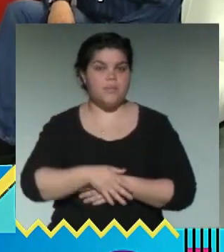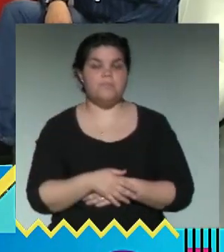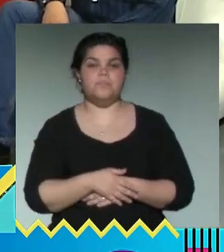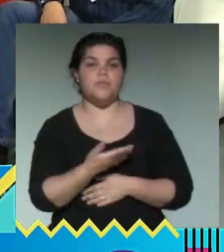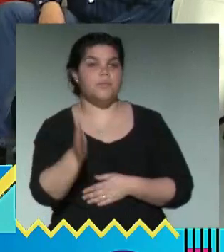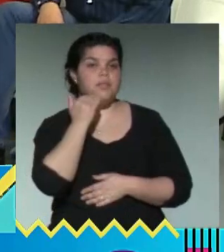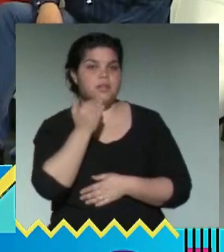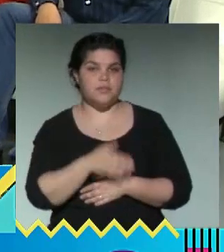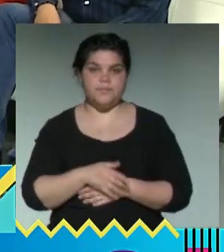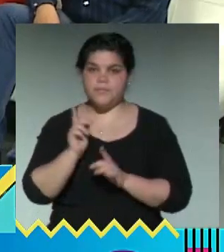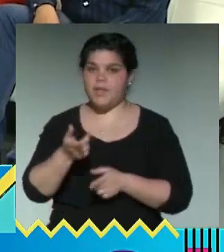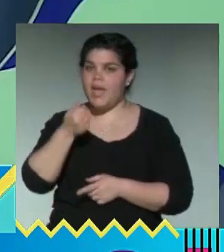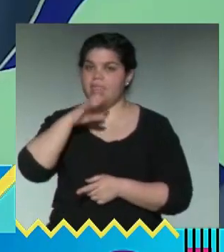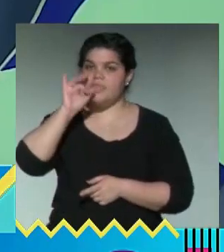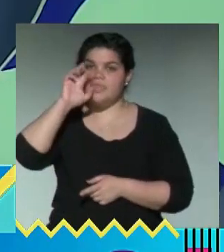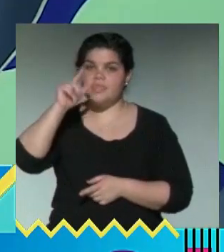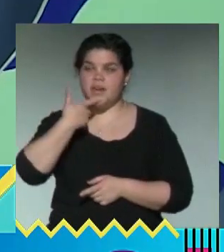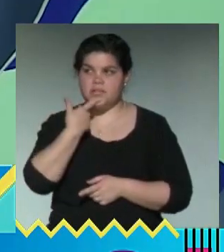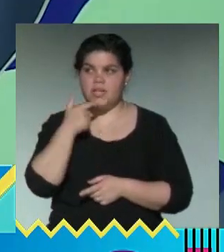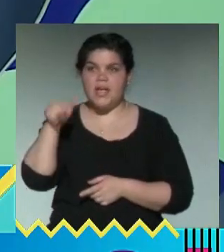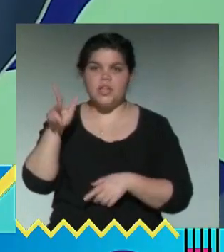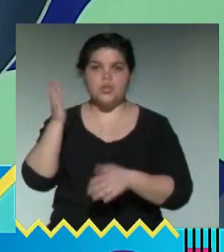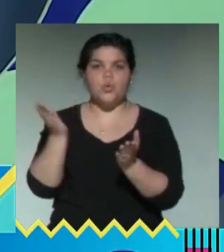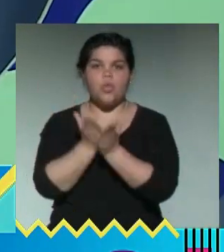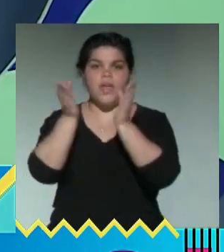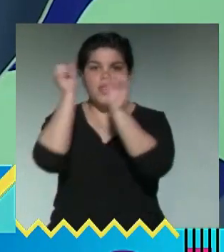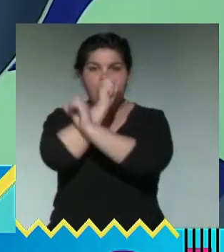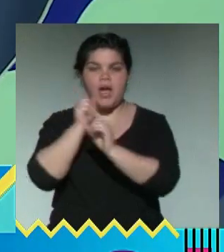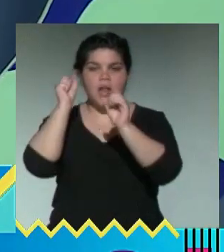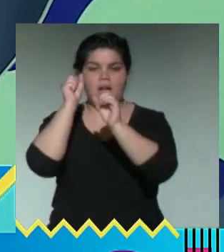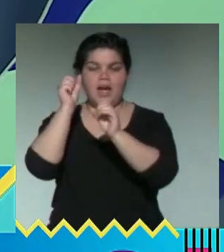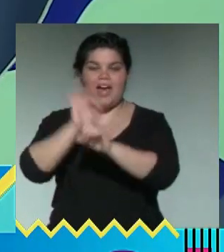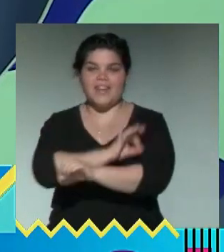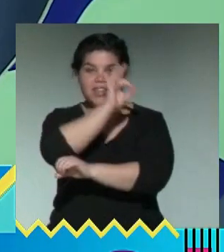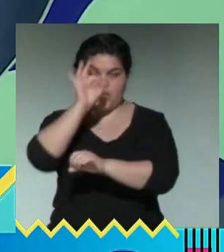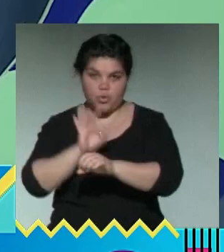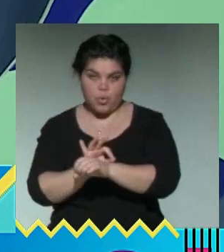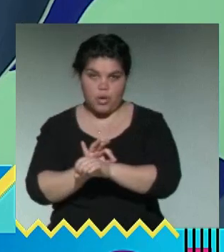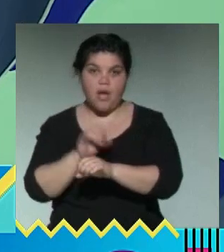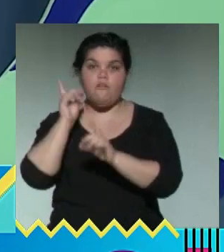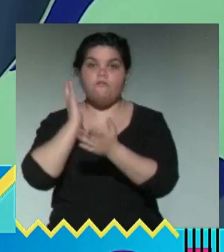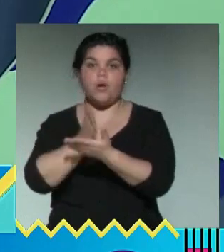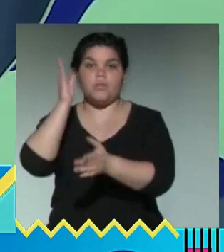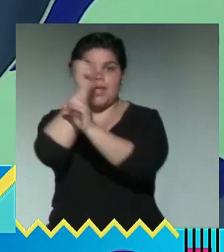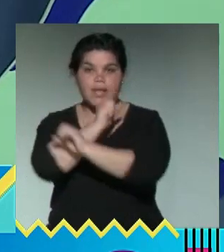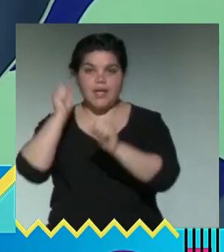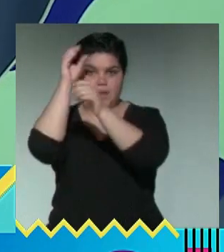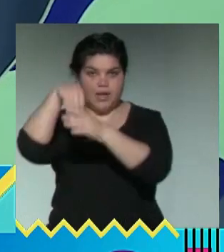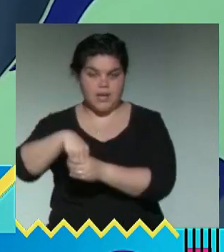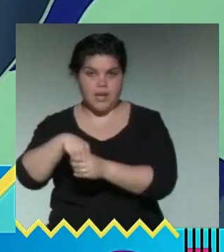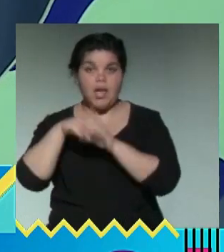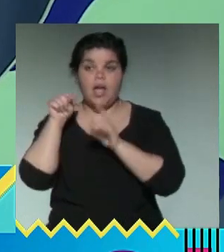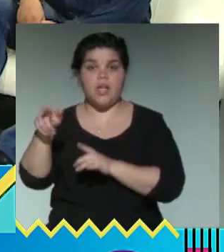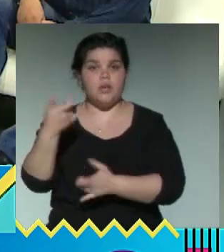nosotros Andrés Albornoz, él es estudiante de arquitectura, ¿sí? De la Facultad de Ingeniería aquí en la Universidad Nacional de Cuyo y estuvo participando, ¿sí?